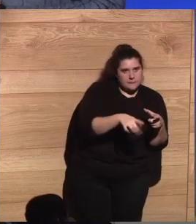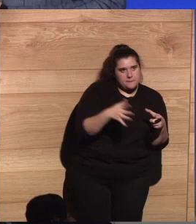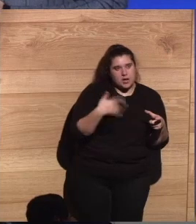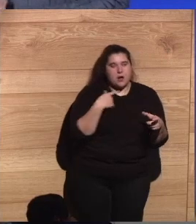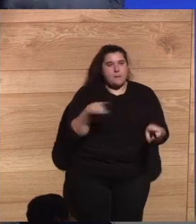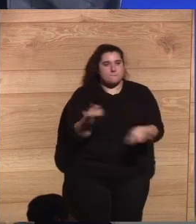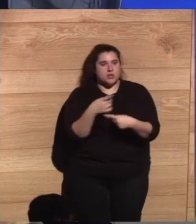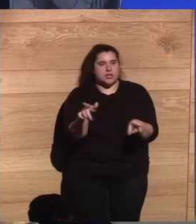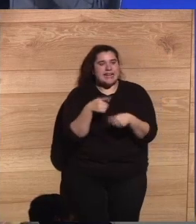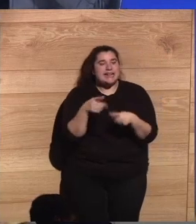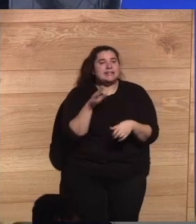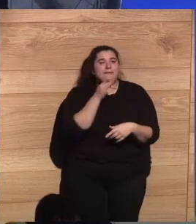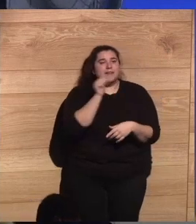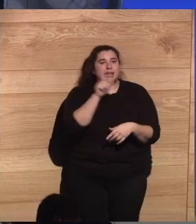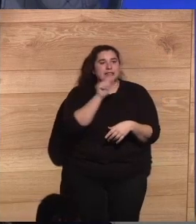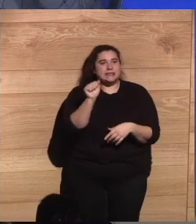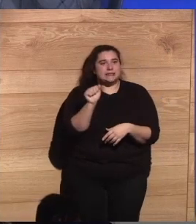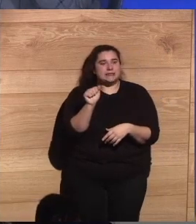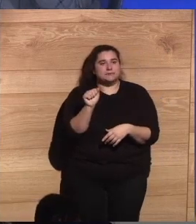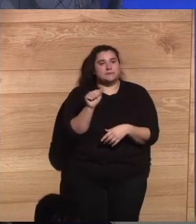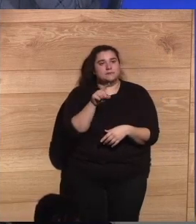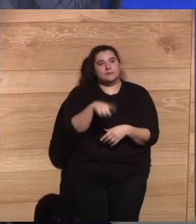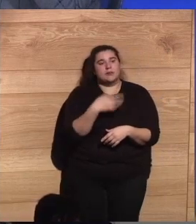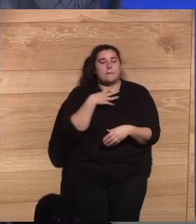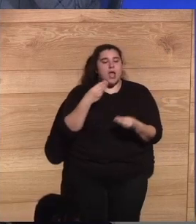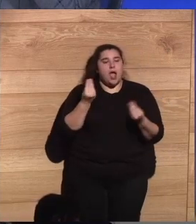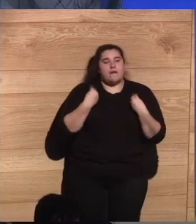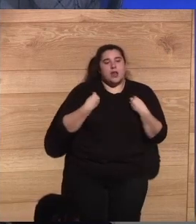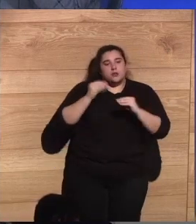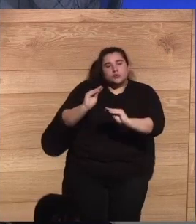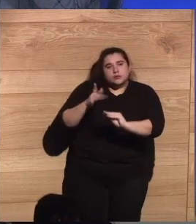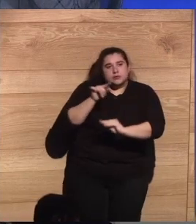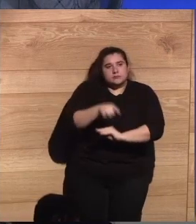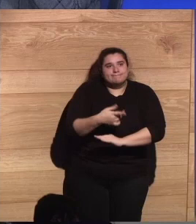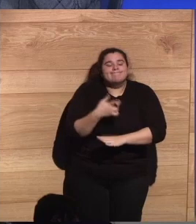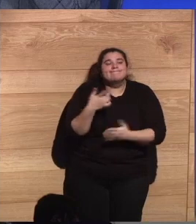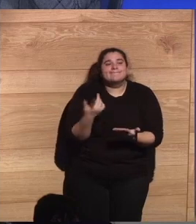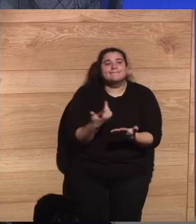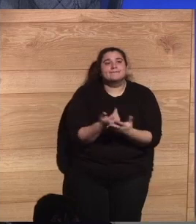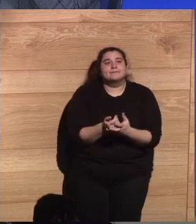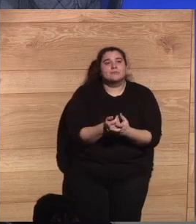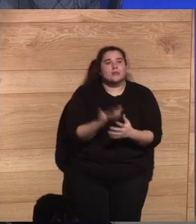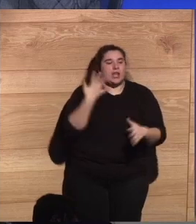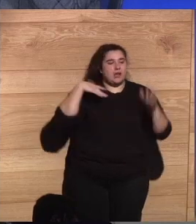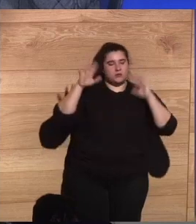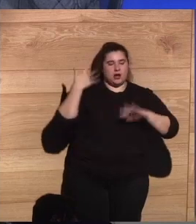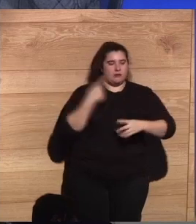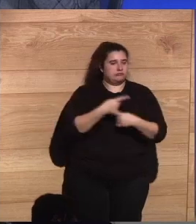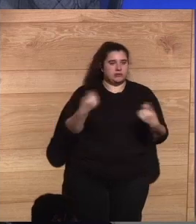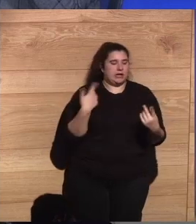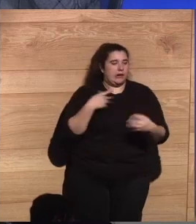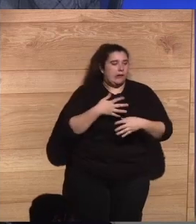de la música de Falla y de su vida y su obra, ¿no? Cualquier excusa es buena para ir